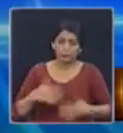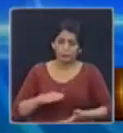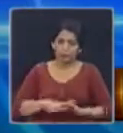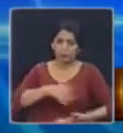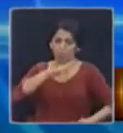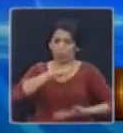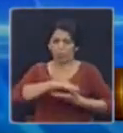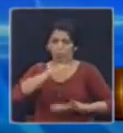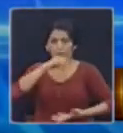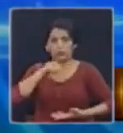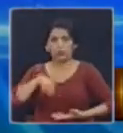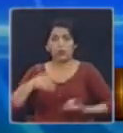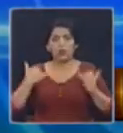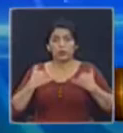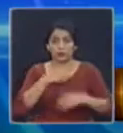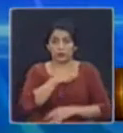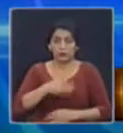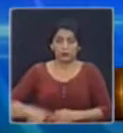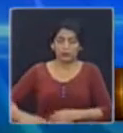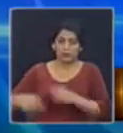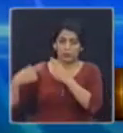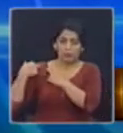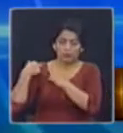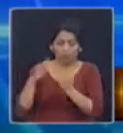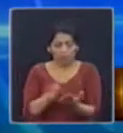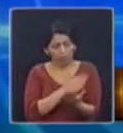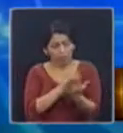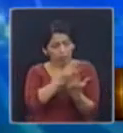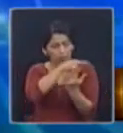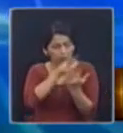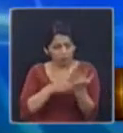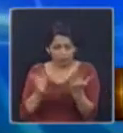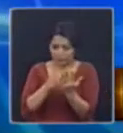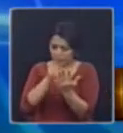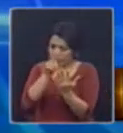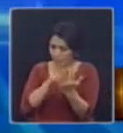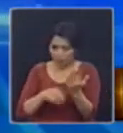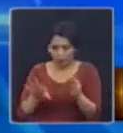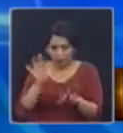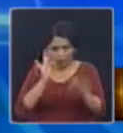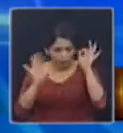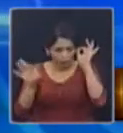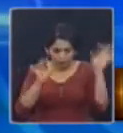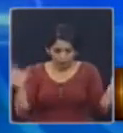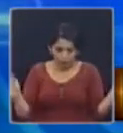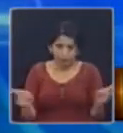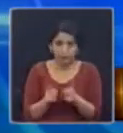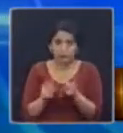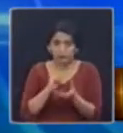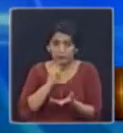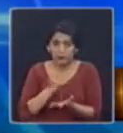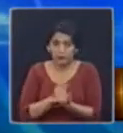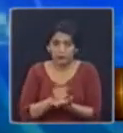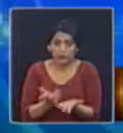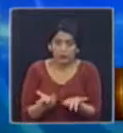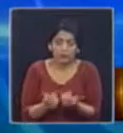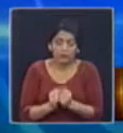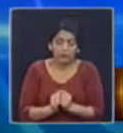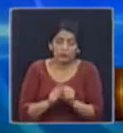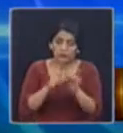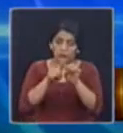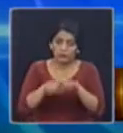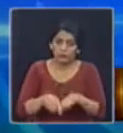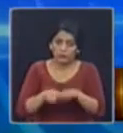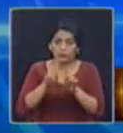estas propuestas, porque realmente son diversos los sectores y cada uno también, en base a su propia conveniencia o a lo que creen necesario, también